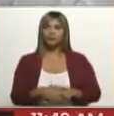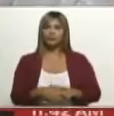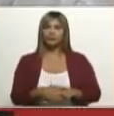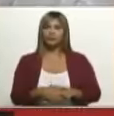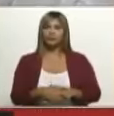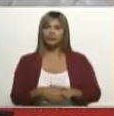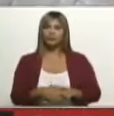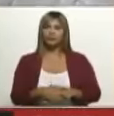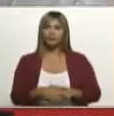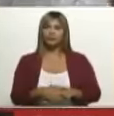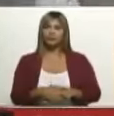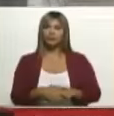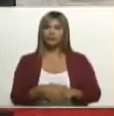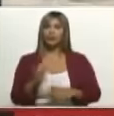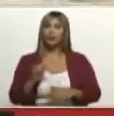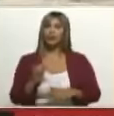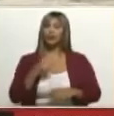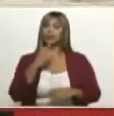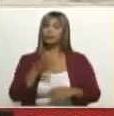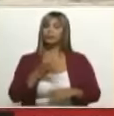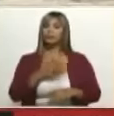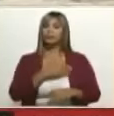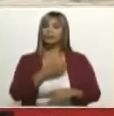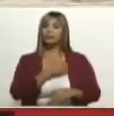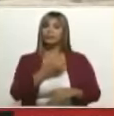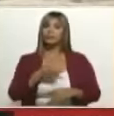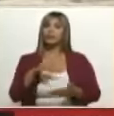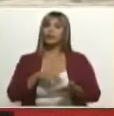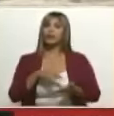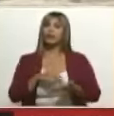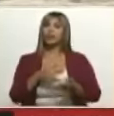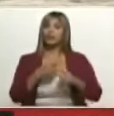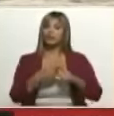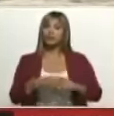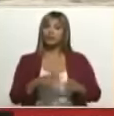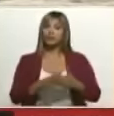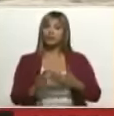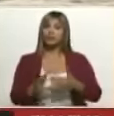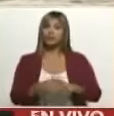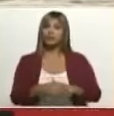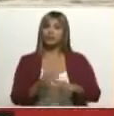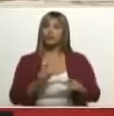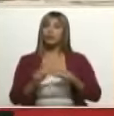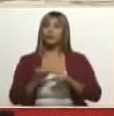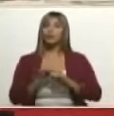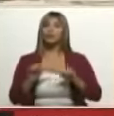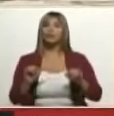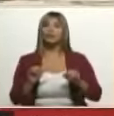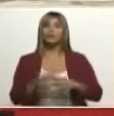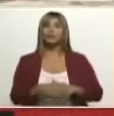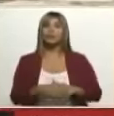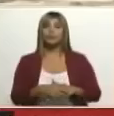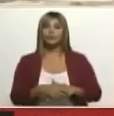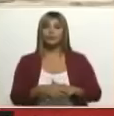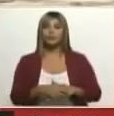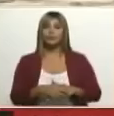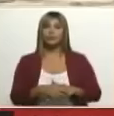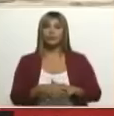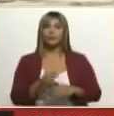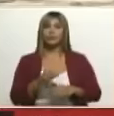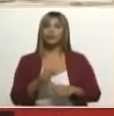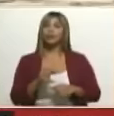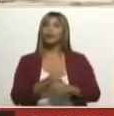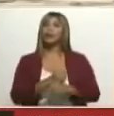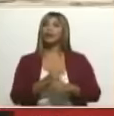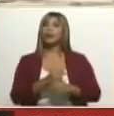Ceballos Suichazo, EGMA, desde acá, desde el centro penitenciario Tocuyito, dando un balance en torno a lo que ha sido ya la culminación, el cierre de lo que ha sido esta